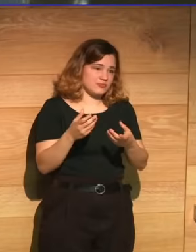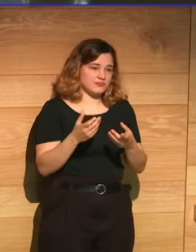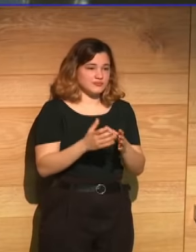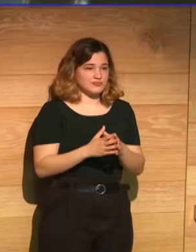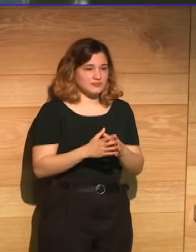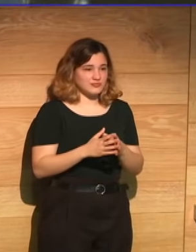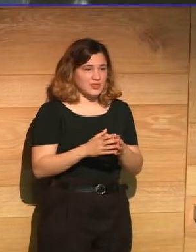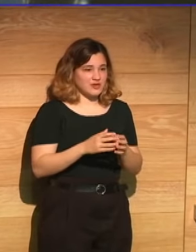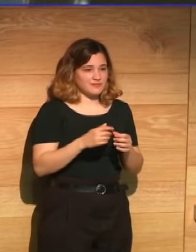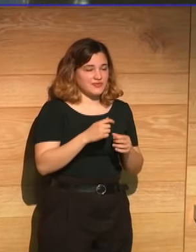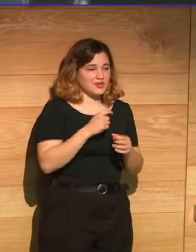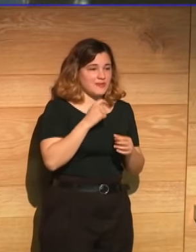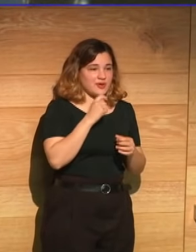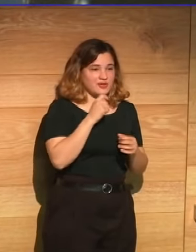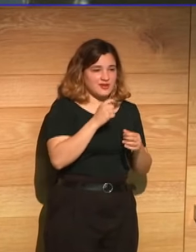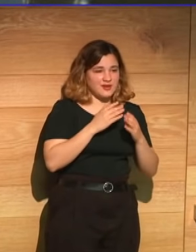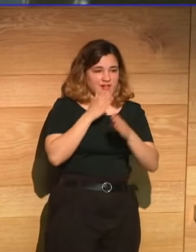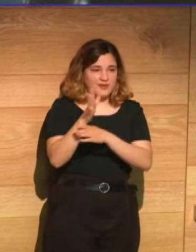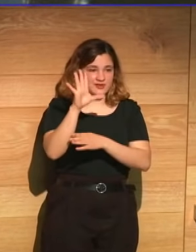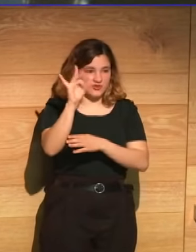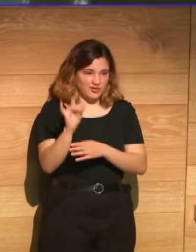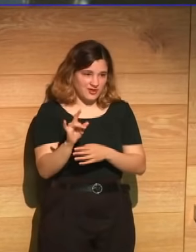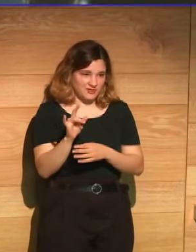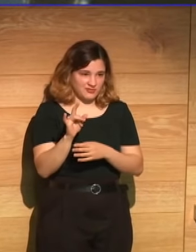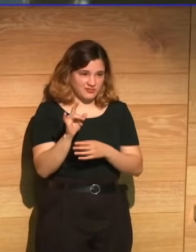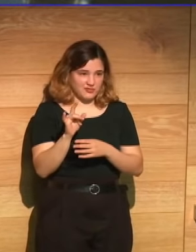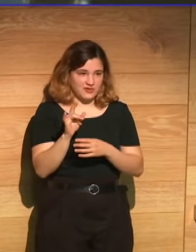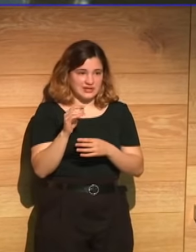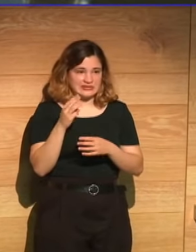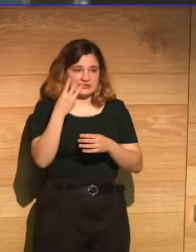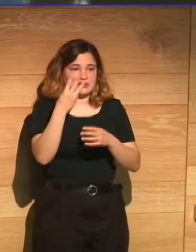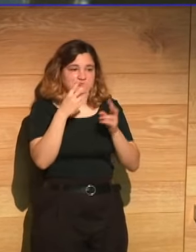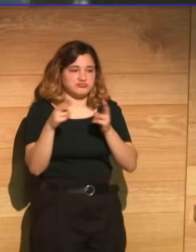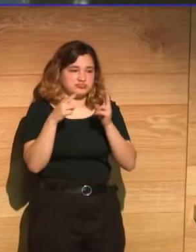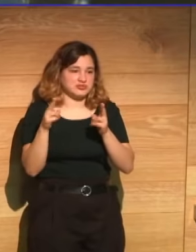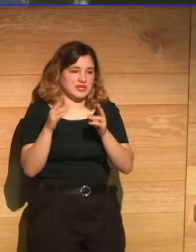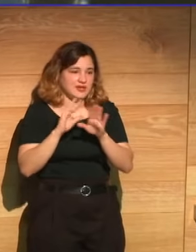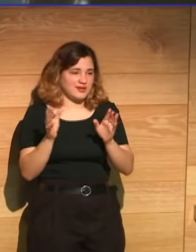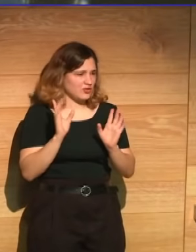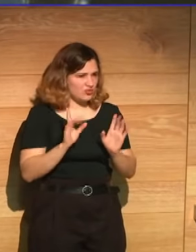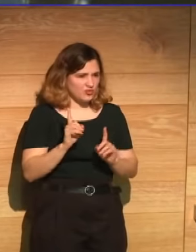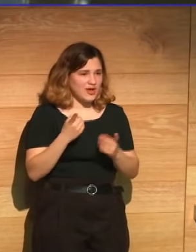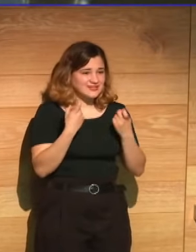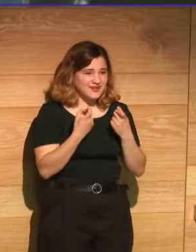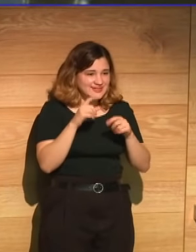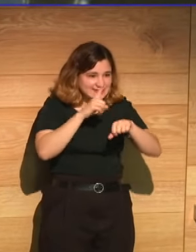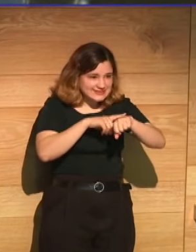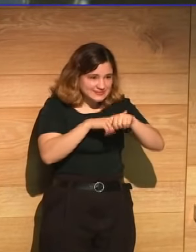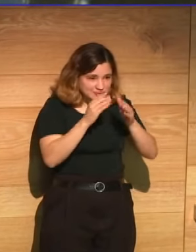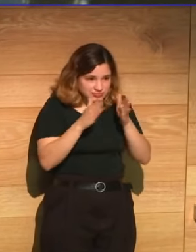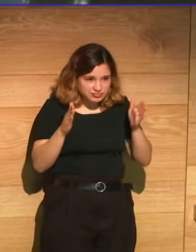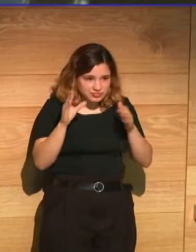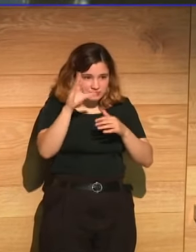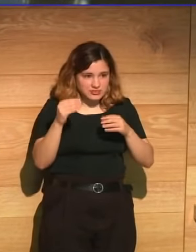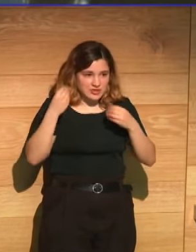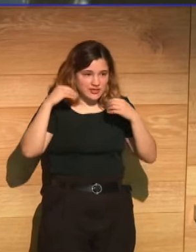en el reportero que va 5 días a un sitio y te saca 3 reportajes. Hace falta tiempo para conocer la palabra